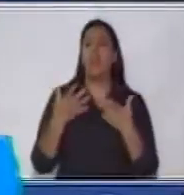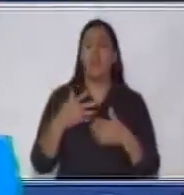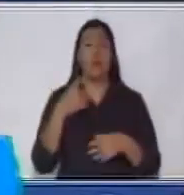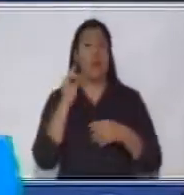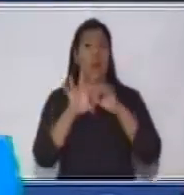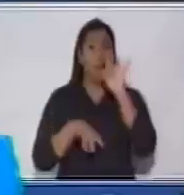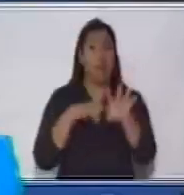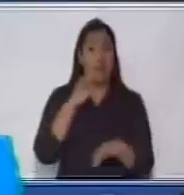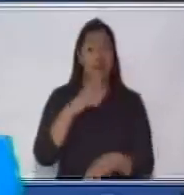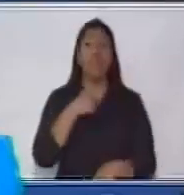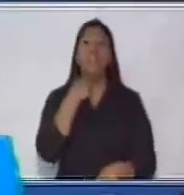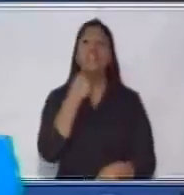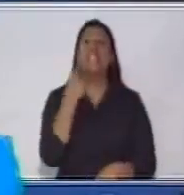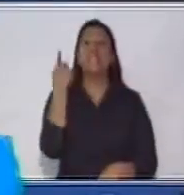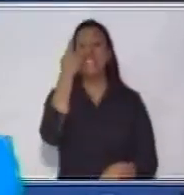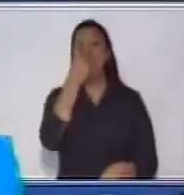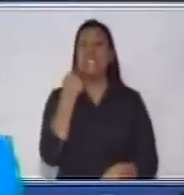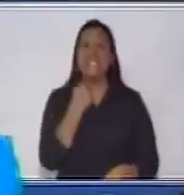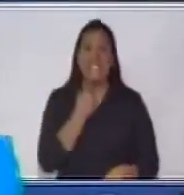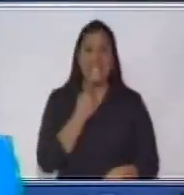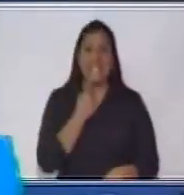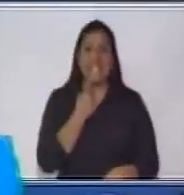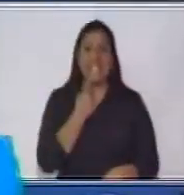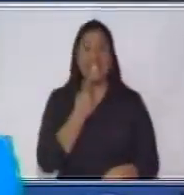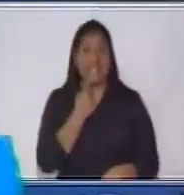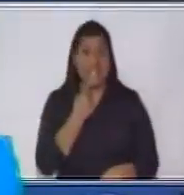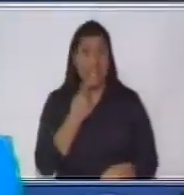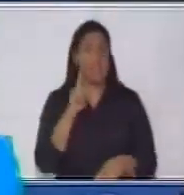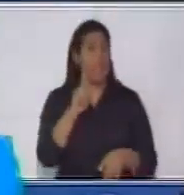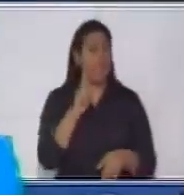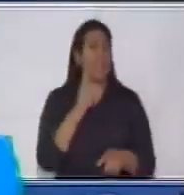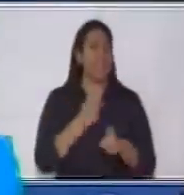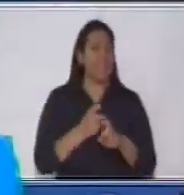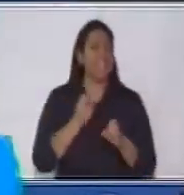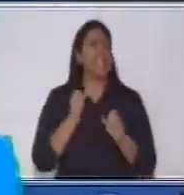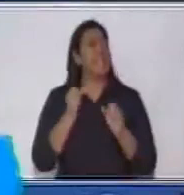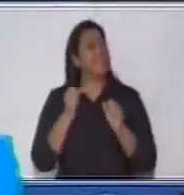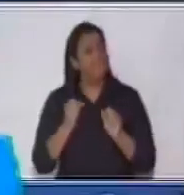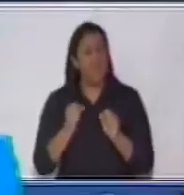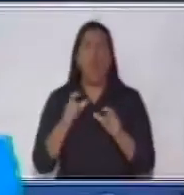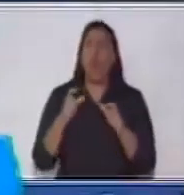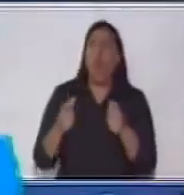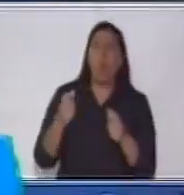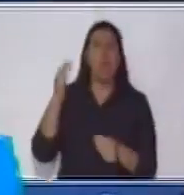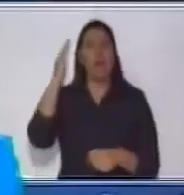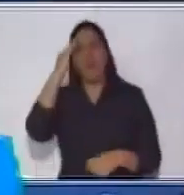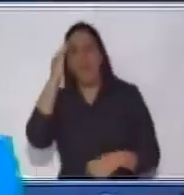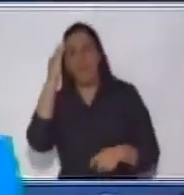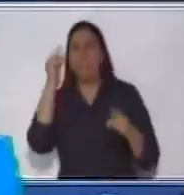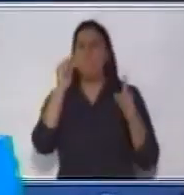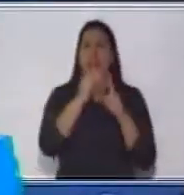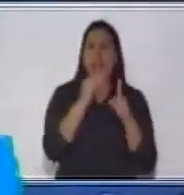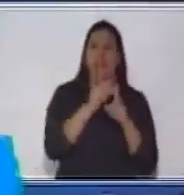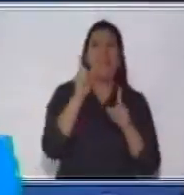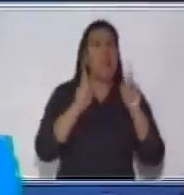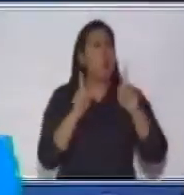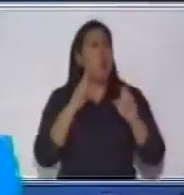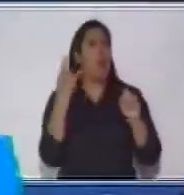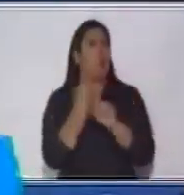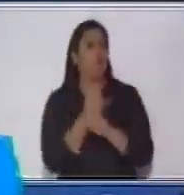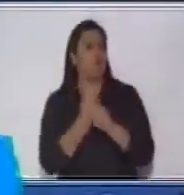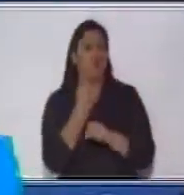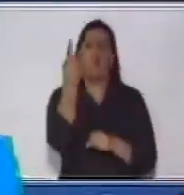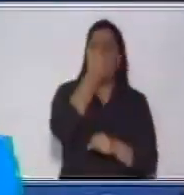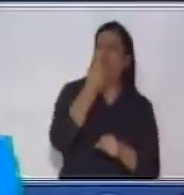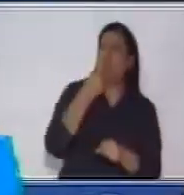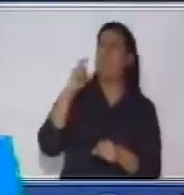establecer cuál de ellas utilizar en determinadas palabras. Pero vimos las principales reglas y también espero que tú